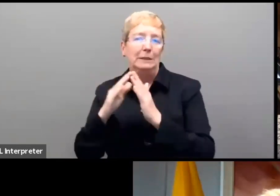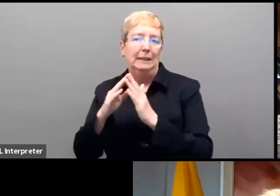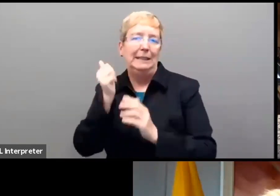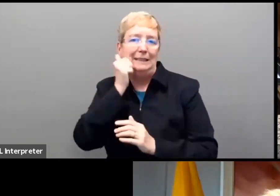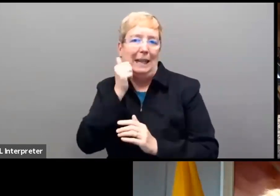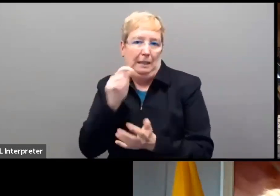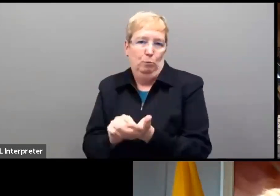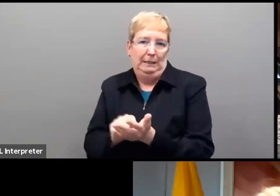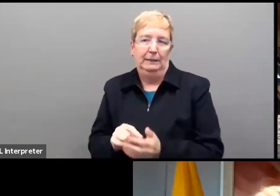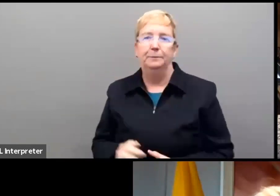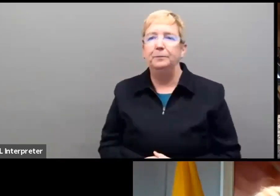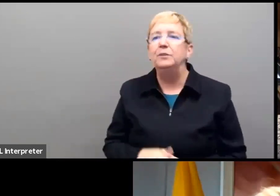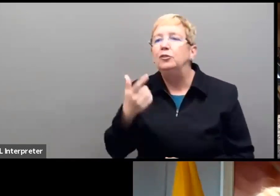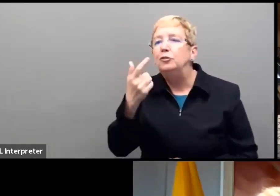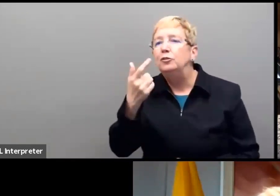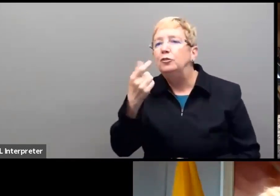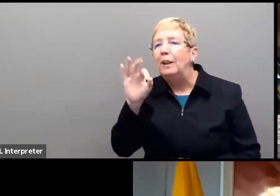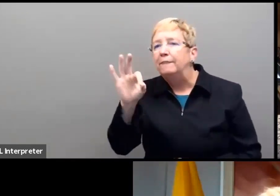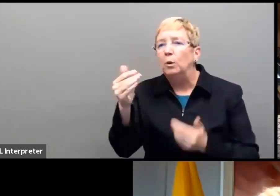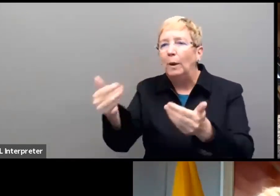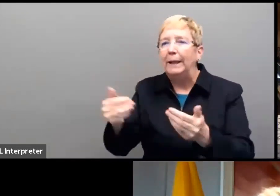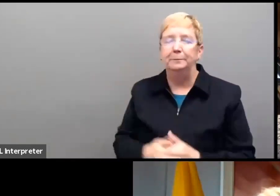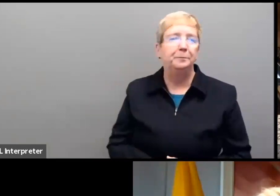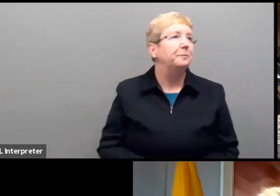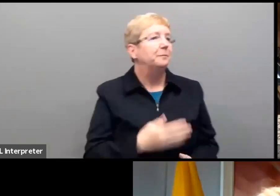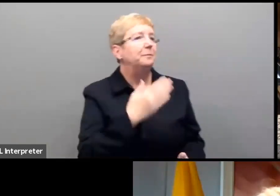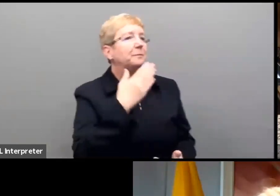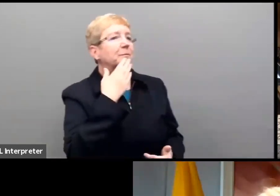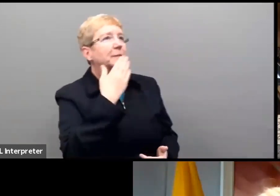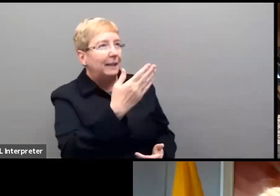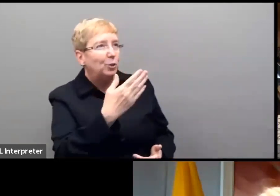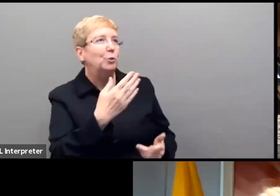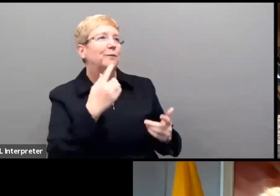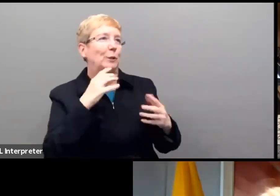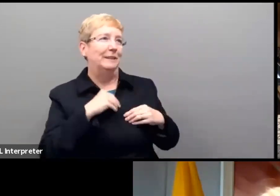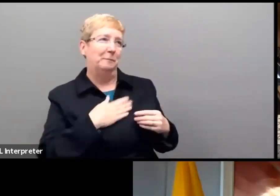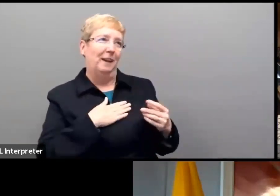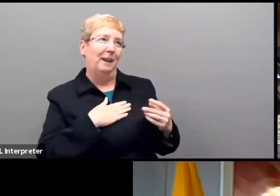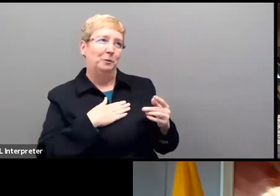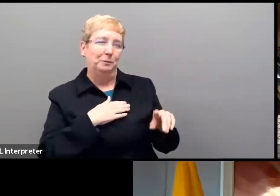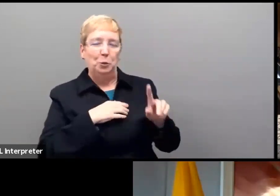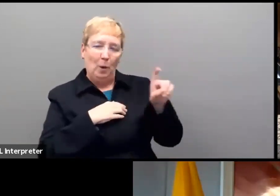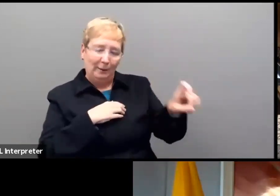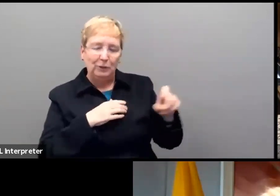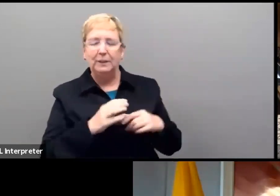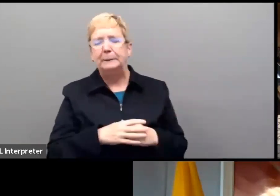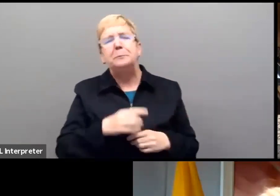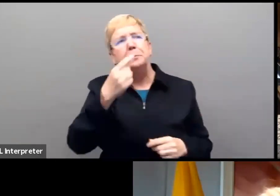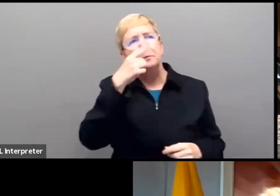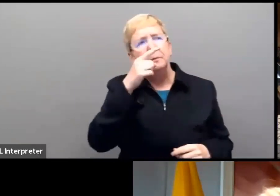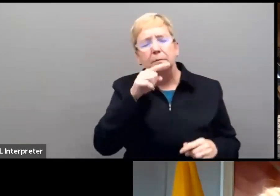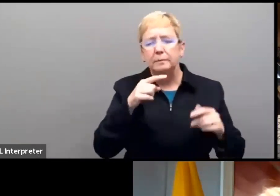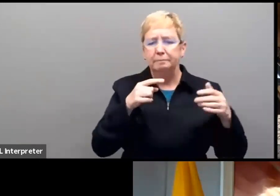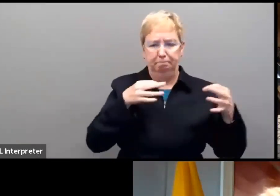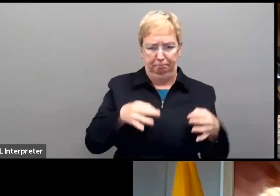muy amable, no vamos a agravar los problemas. Quiero agradecerle al doctor Scrace, que no me tuvo